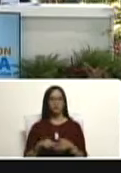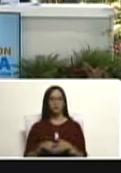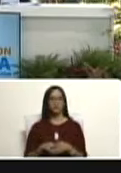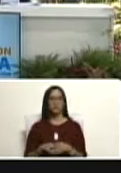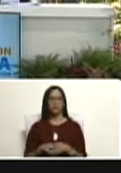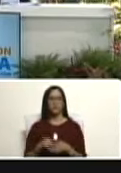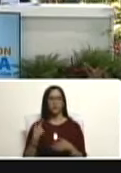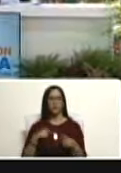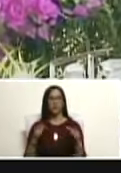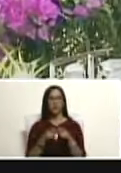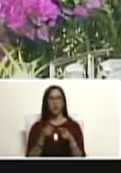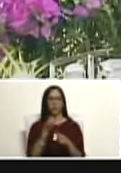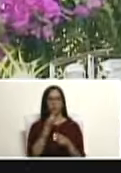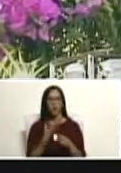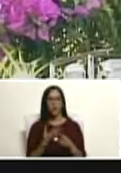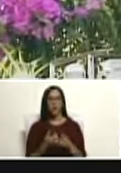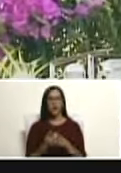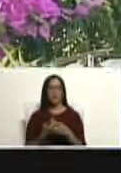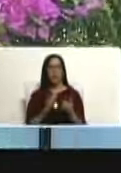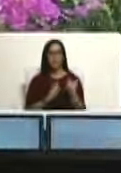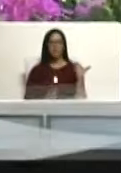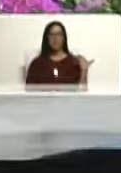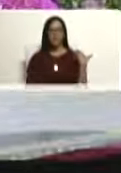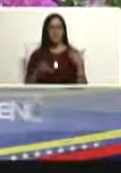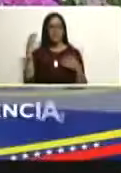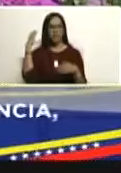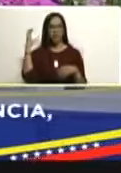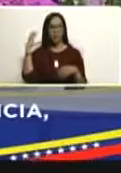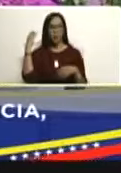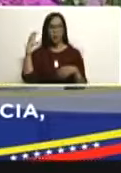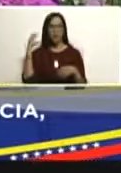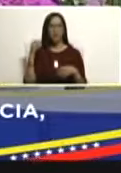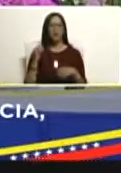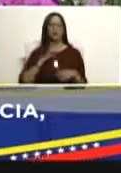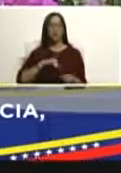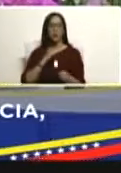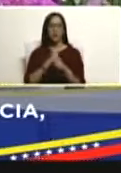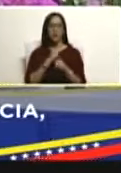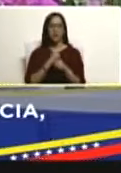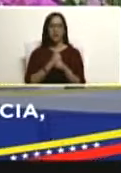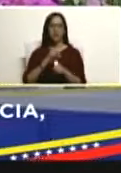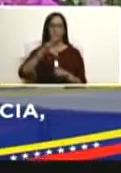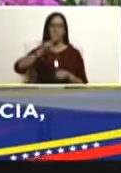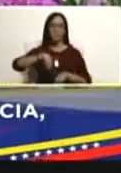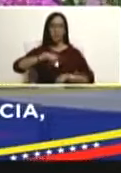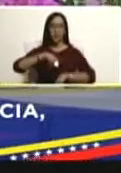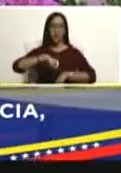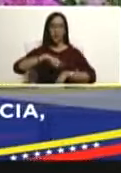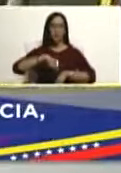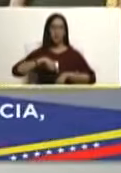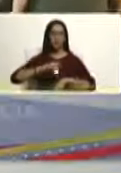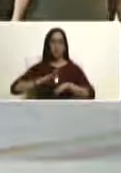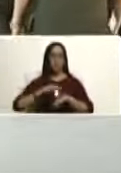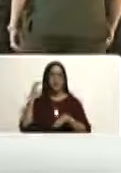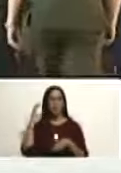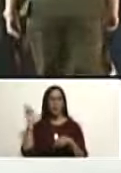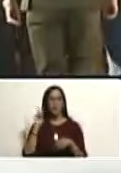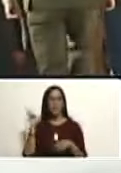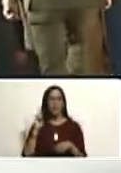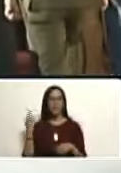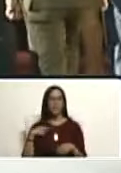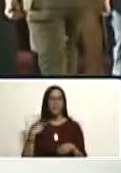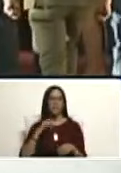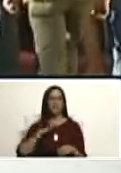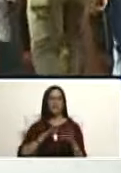Tuvo una reunión muy buena con el presidente Petro. Estuvimos trabajando 3 horas, porque Colombia y Venezuela tenemos que